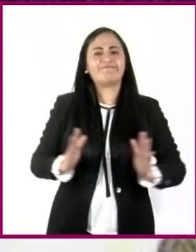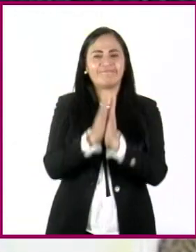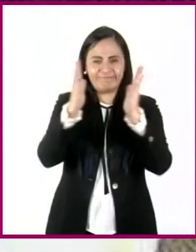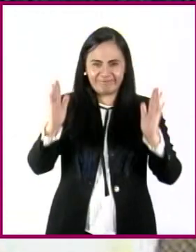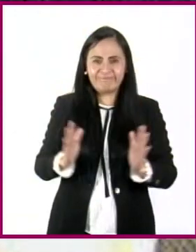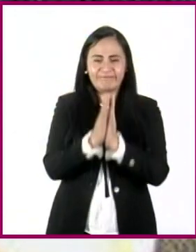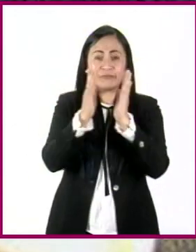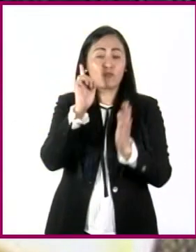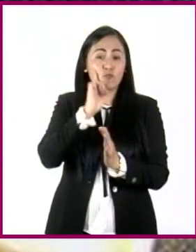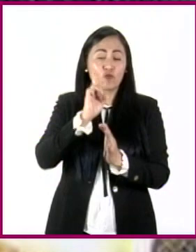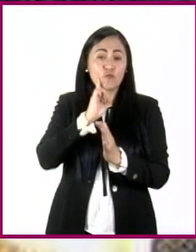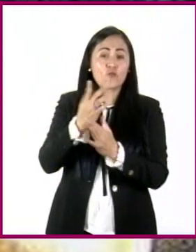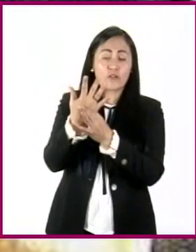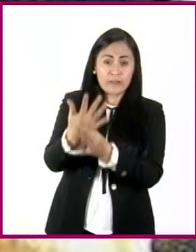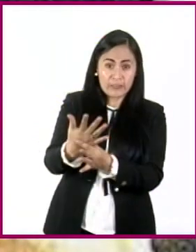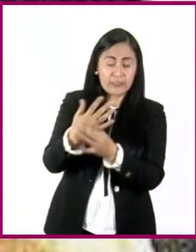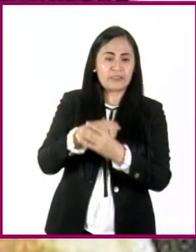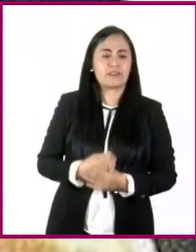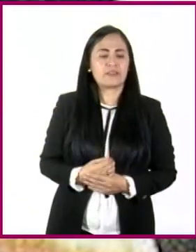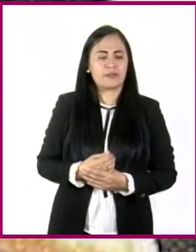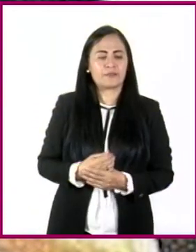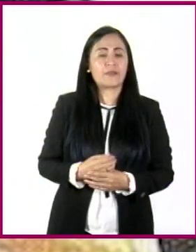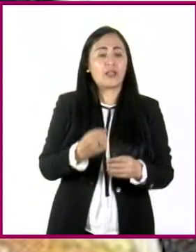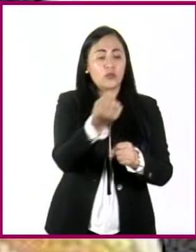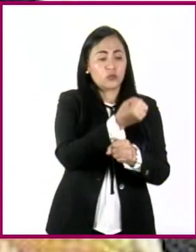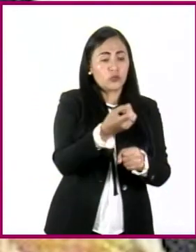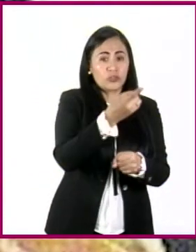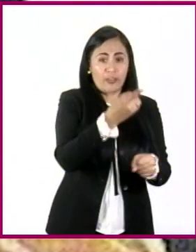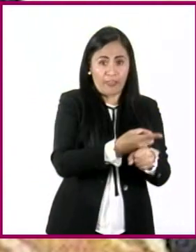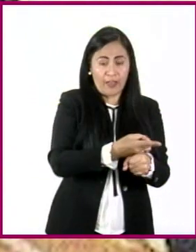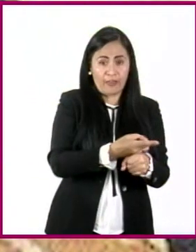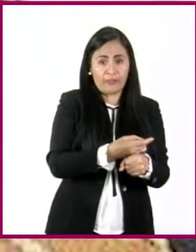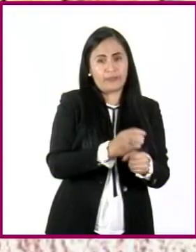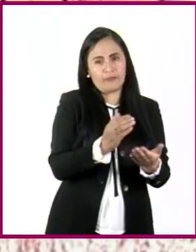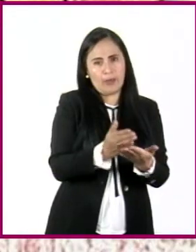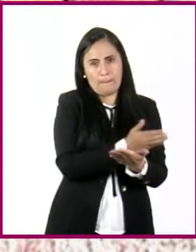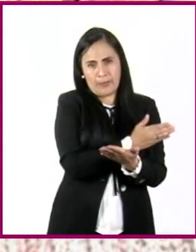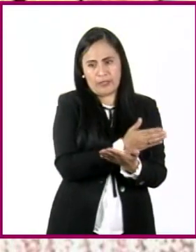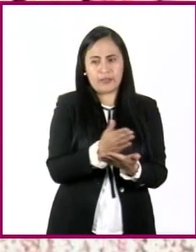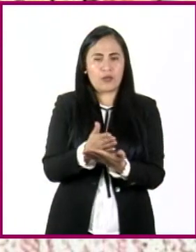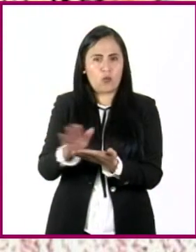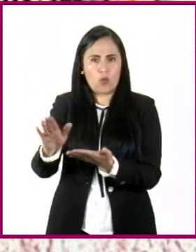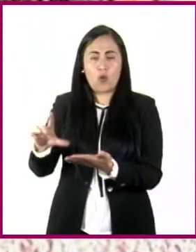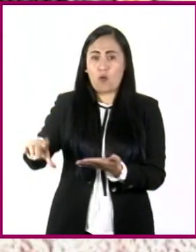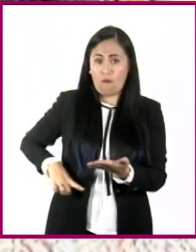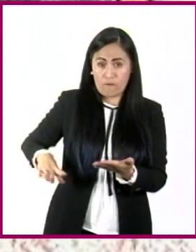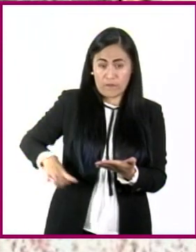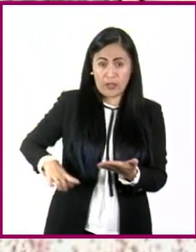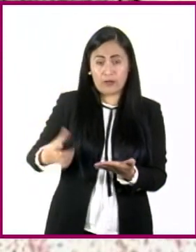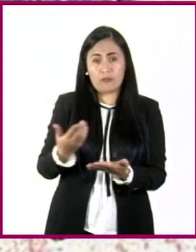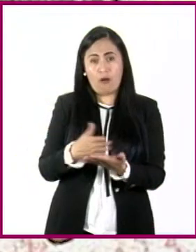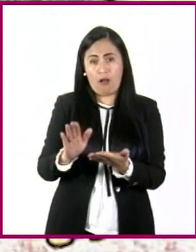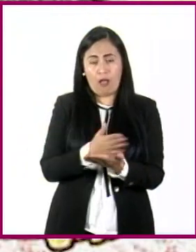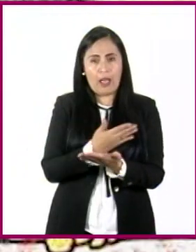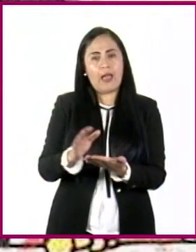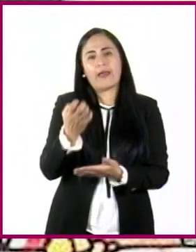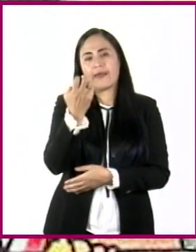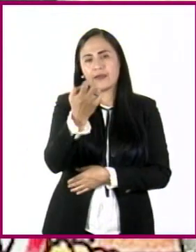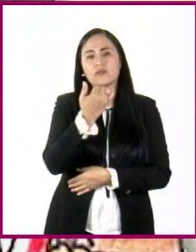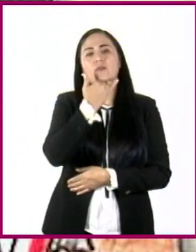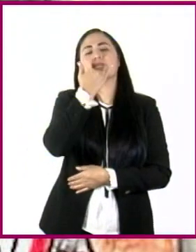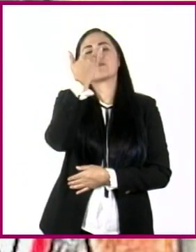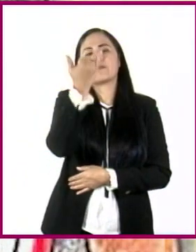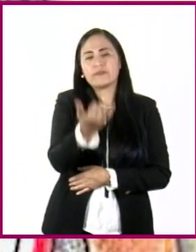autora señala que la separación liberal de la sociedad civil y el Estado es un error, ya que en la práctica